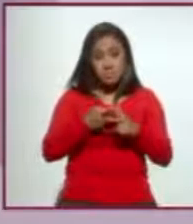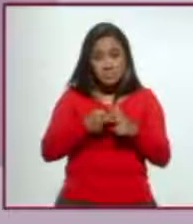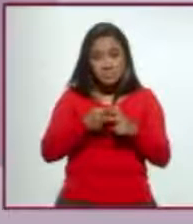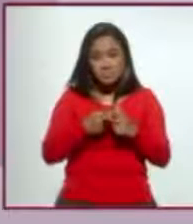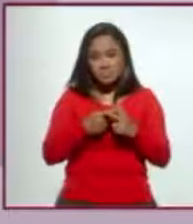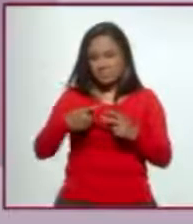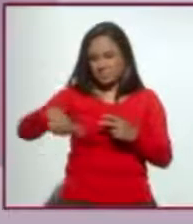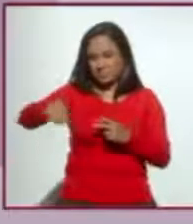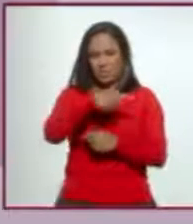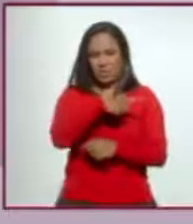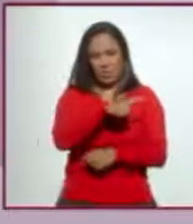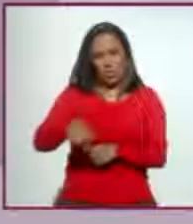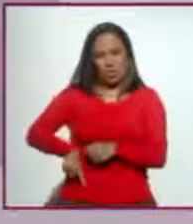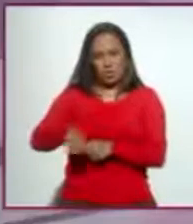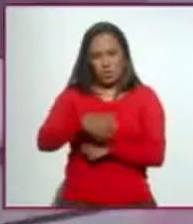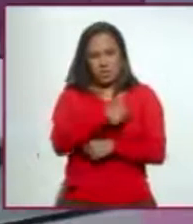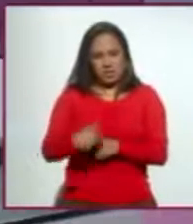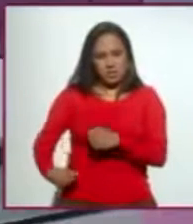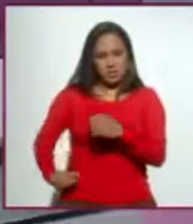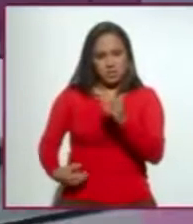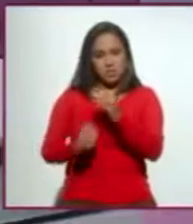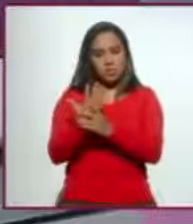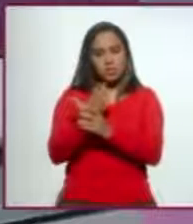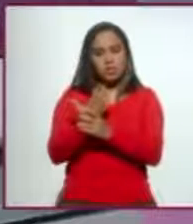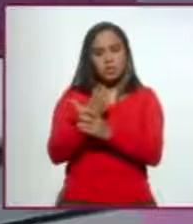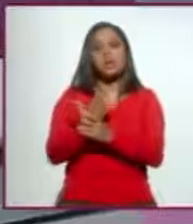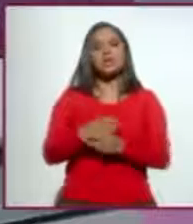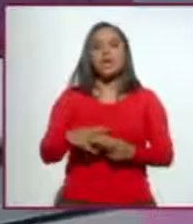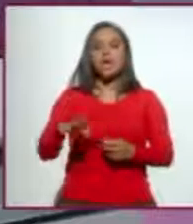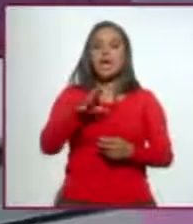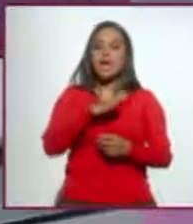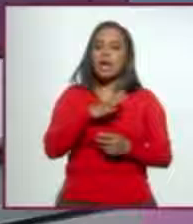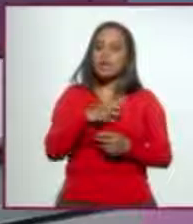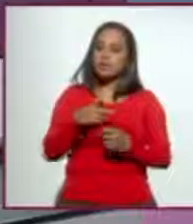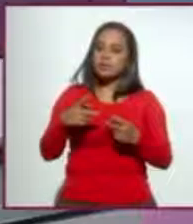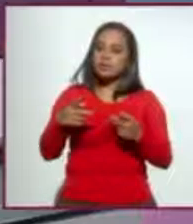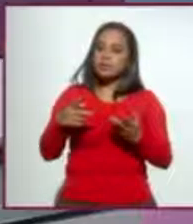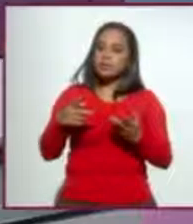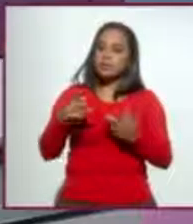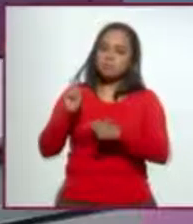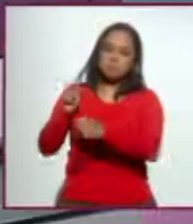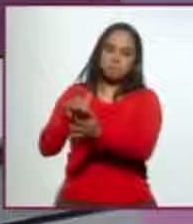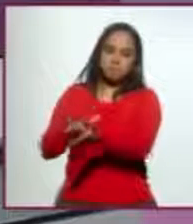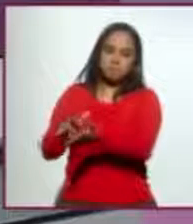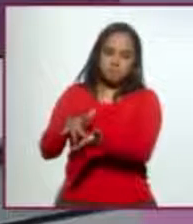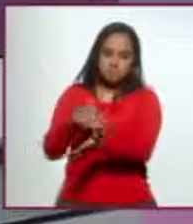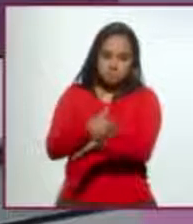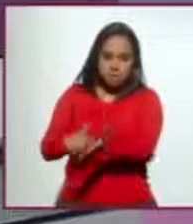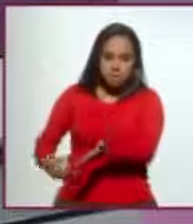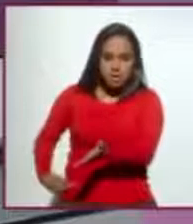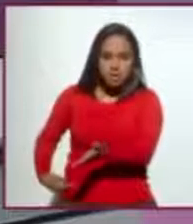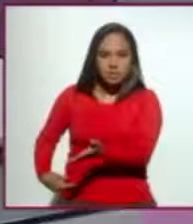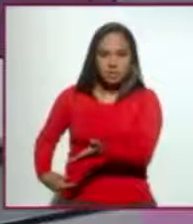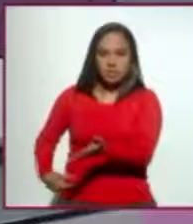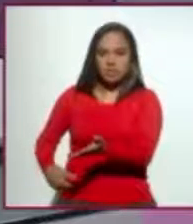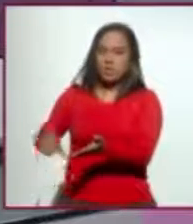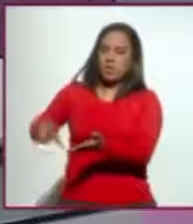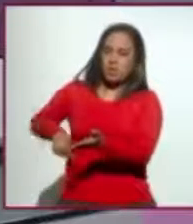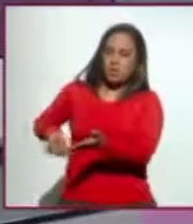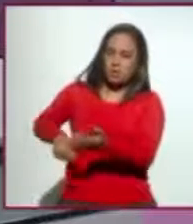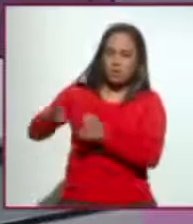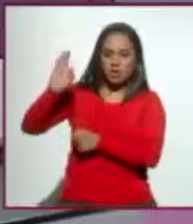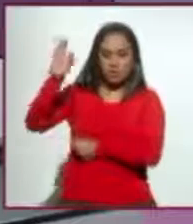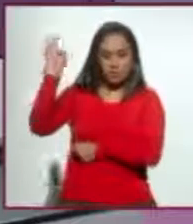esta administración que le genera muchas simpatías al presidente, al propio gobierno